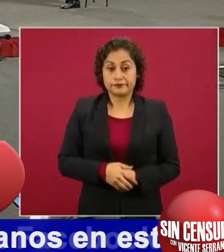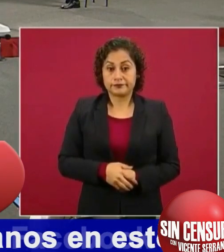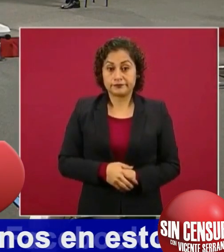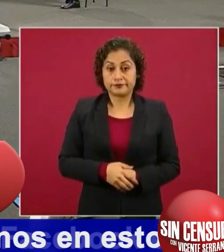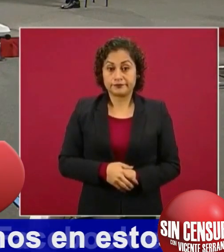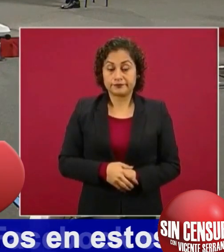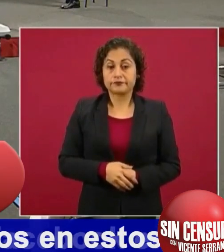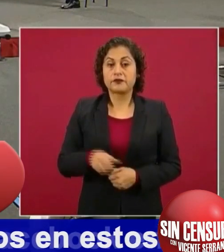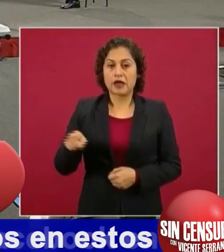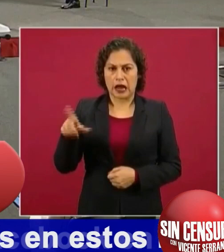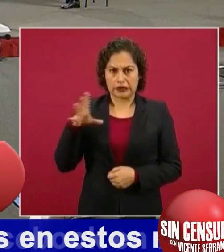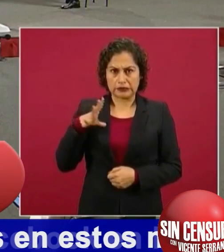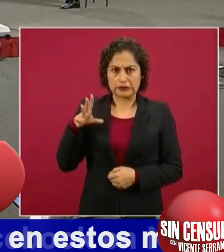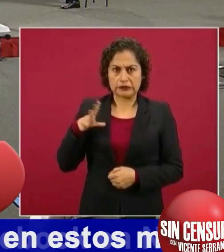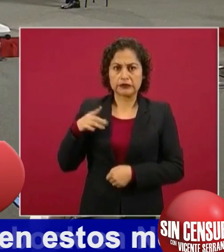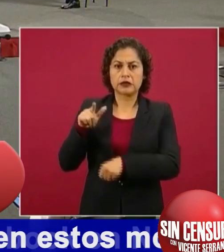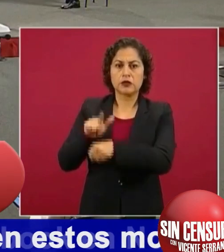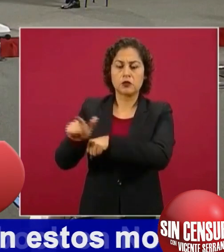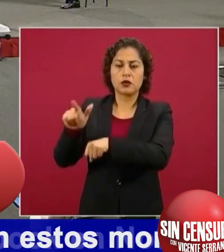aquí está Guatemala